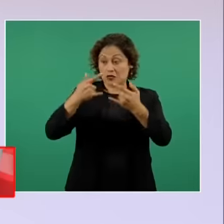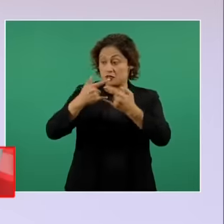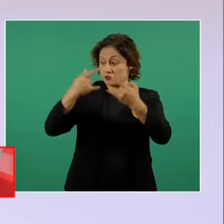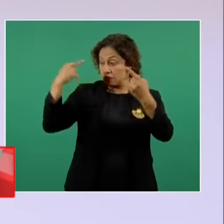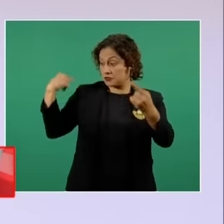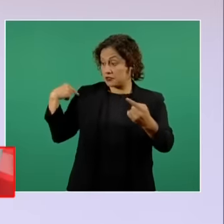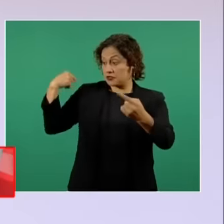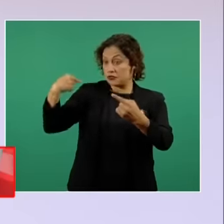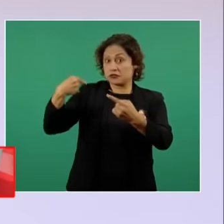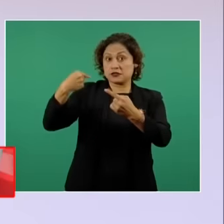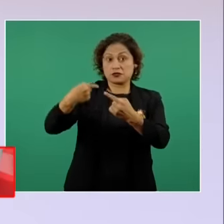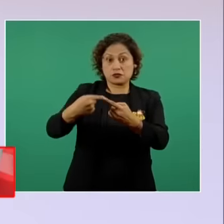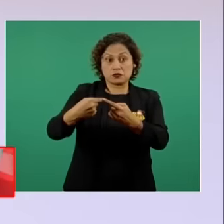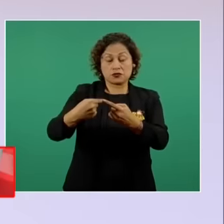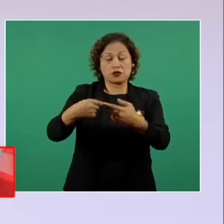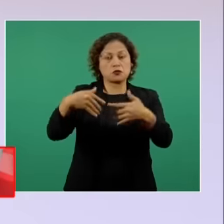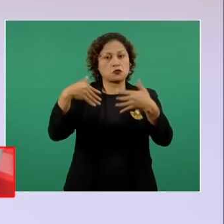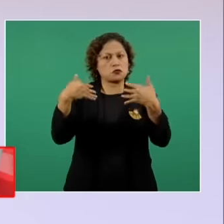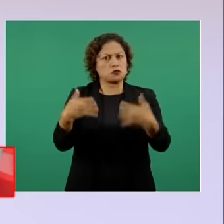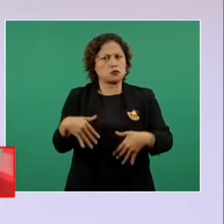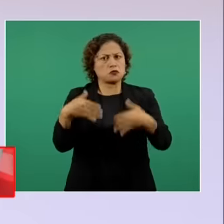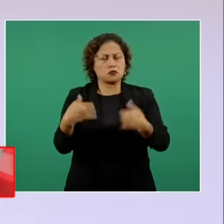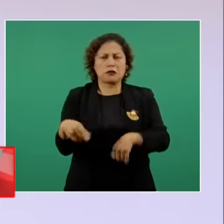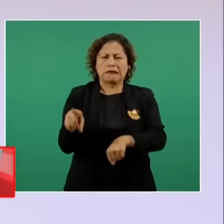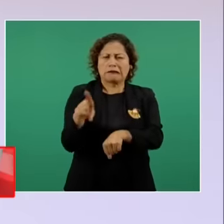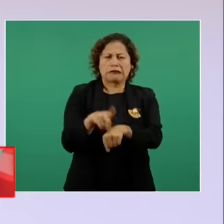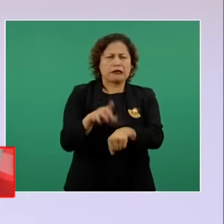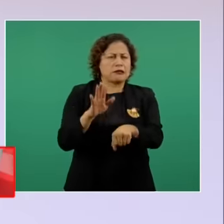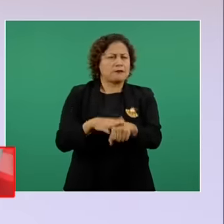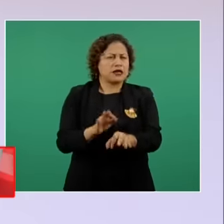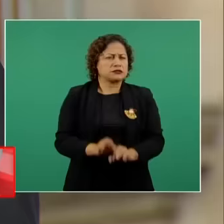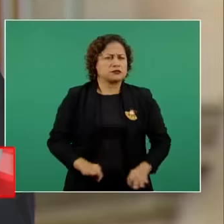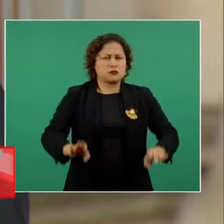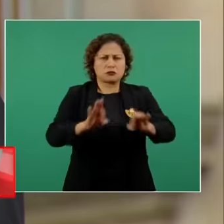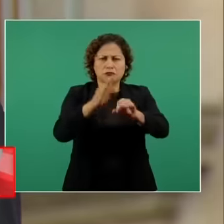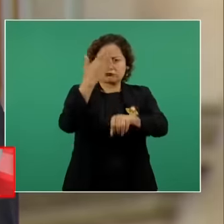la fecha que más celebra el pueblo de México